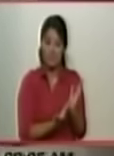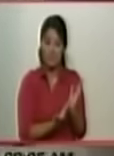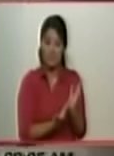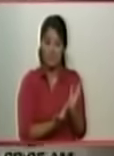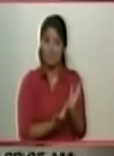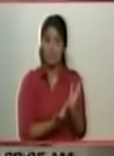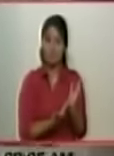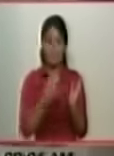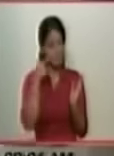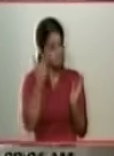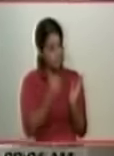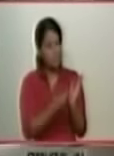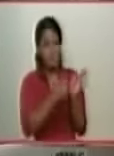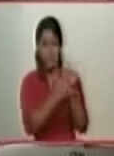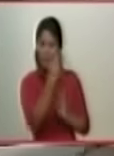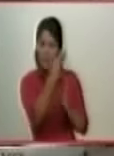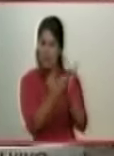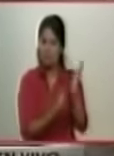nos ilumina